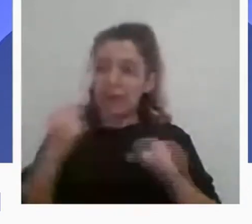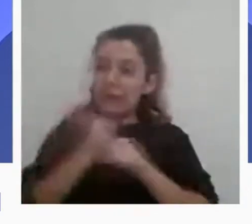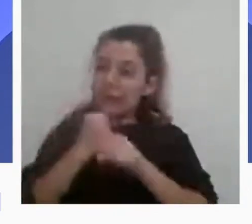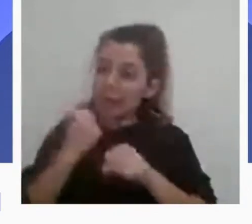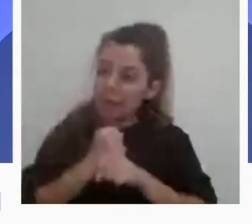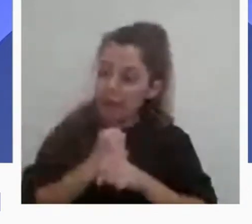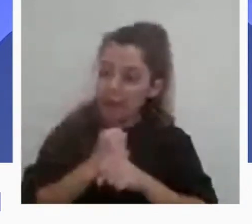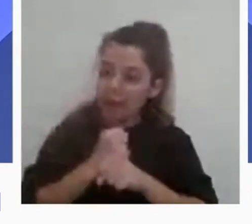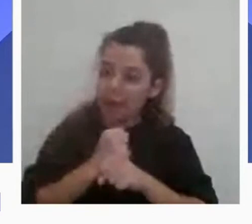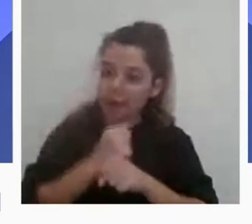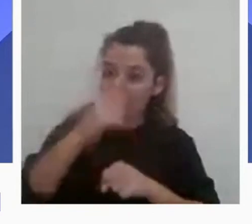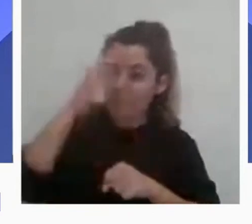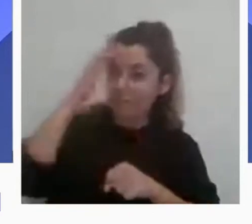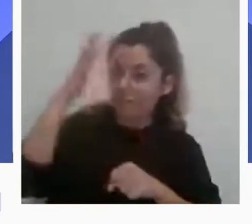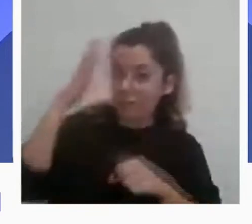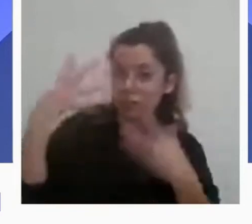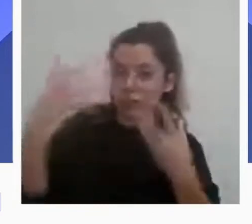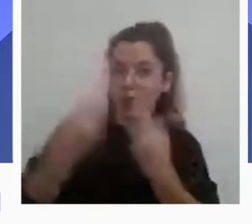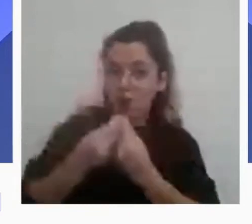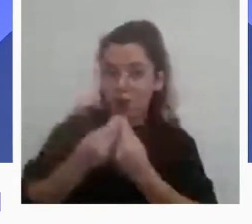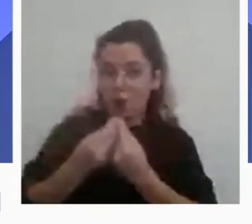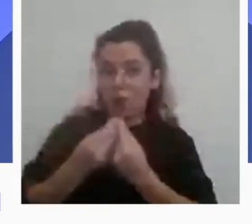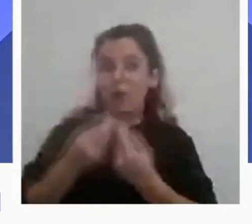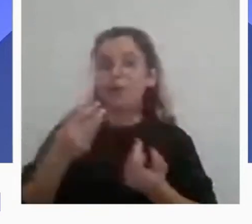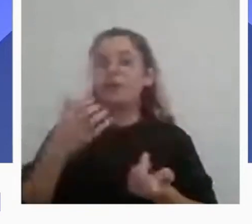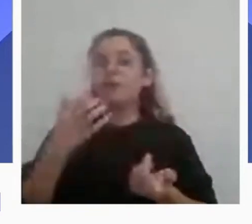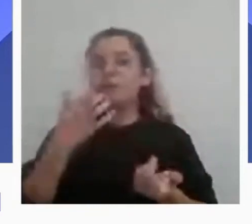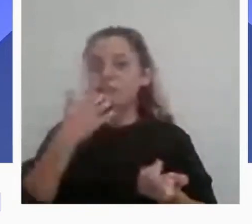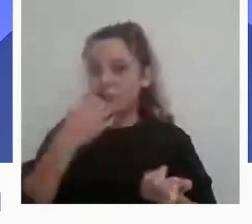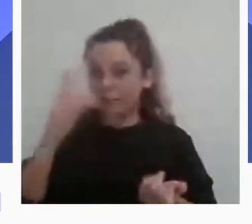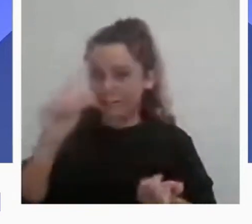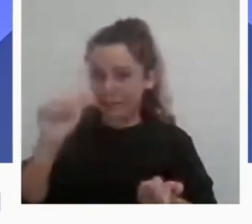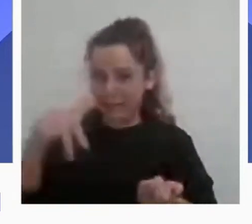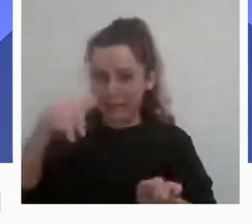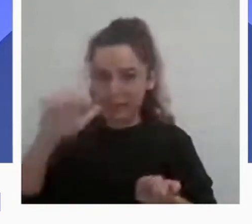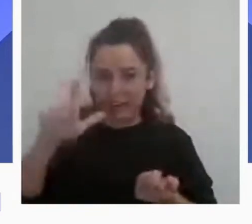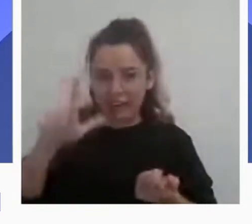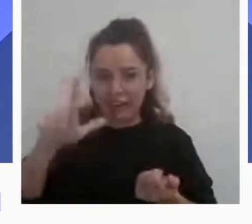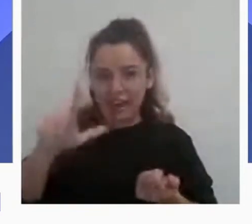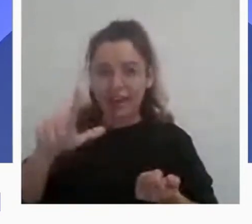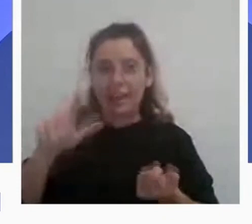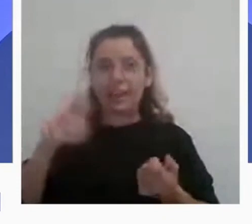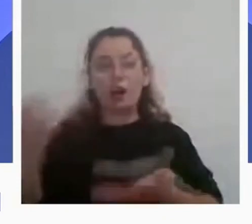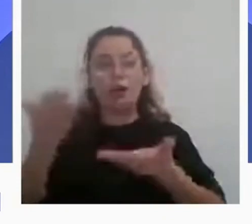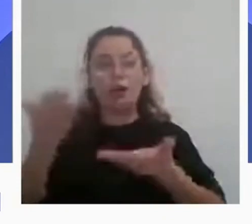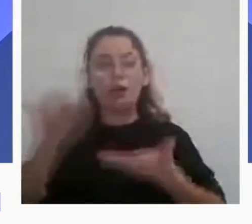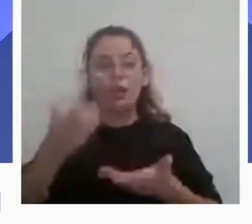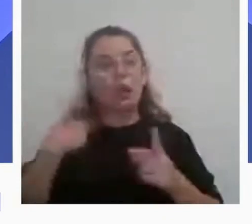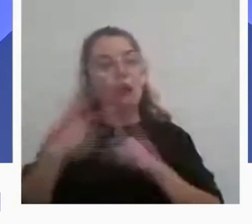y un pensador de primer nivel, como es Daniel Innerarity, que además os ayuda a bajar a tierra, que digo